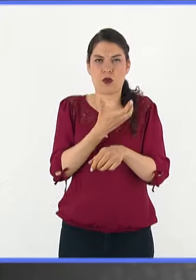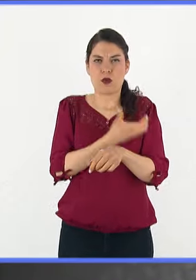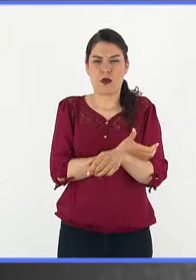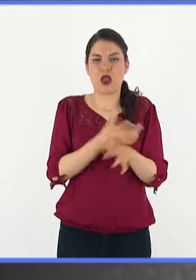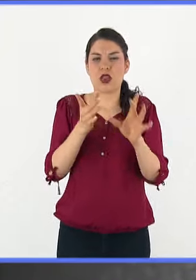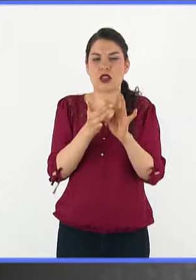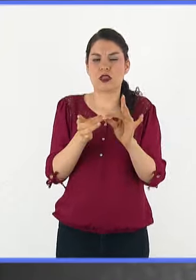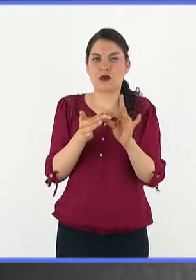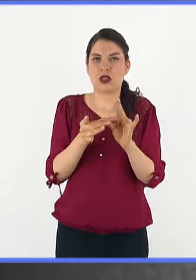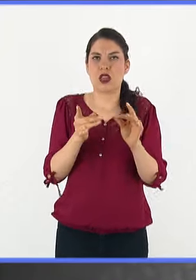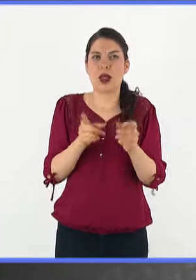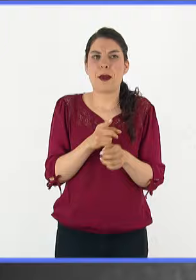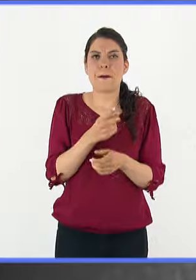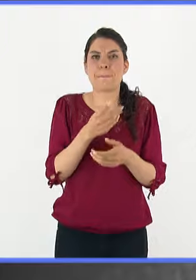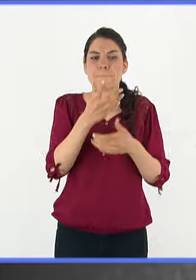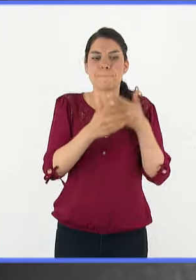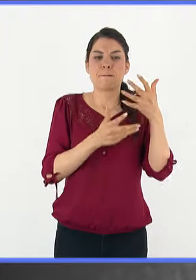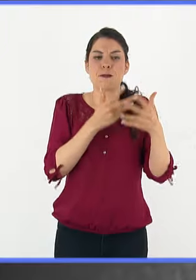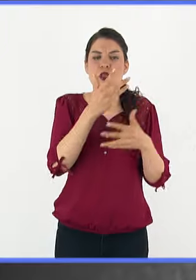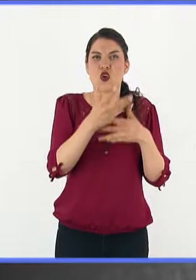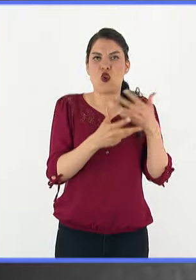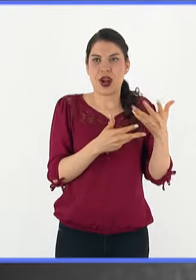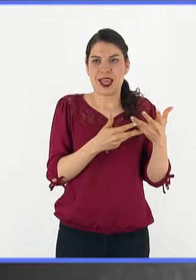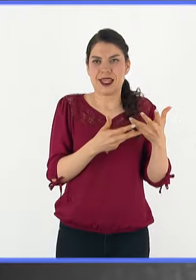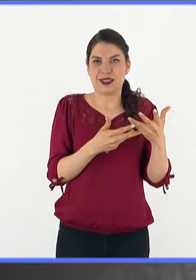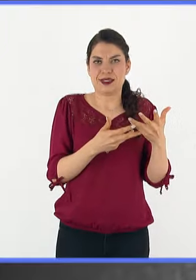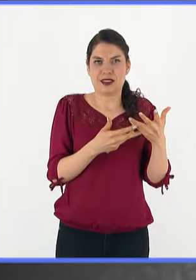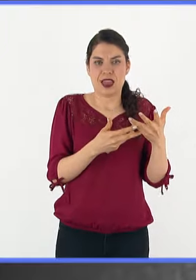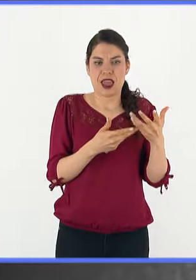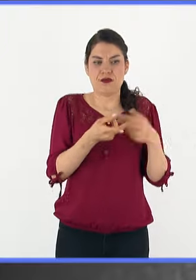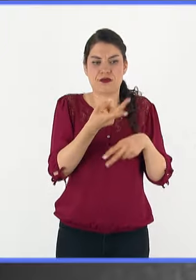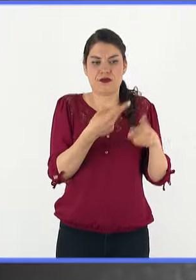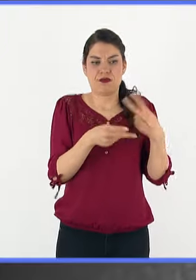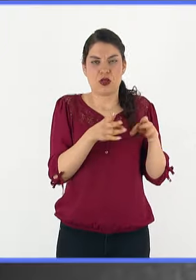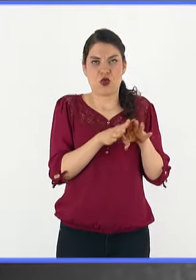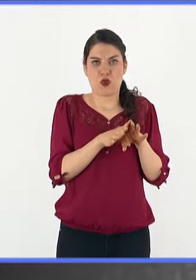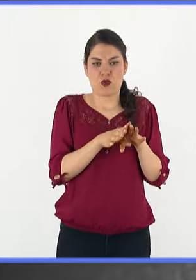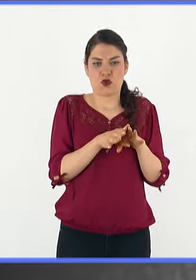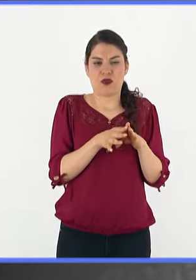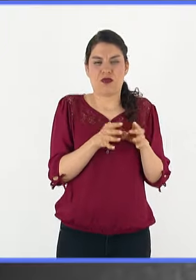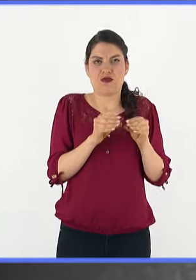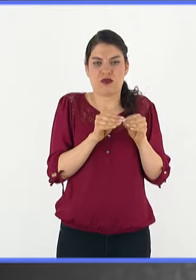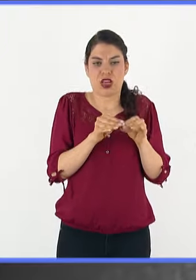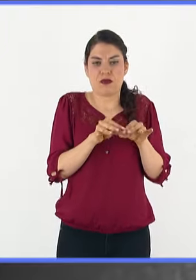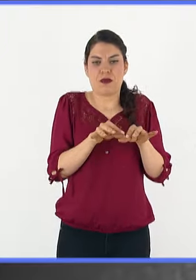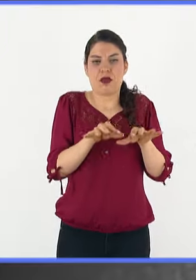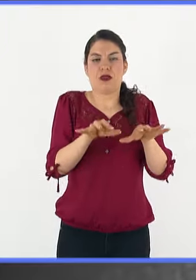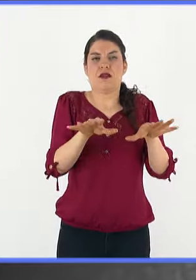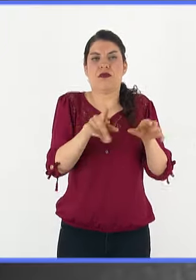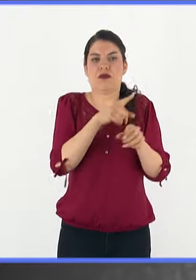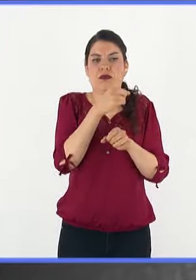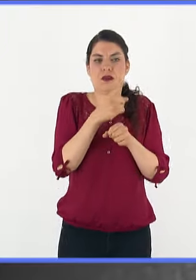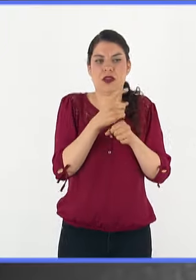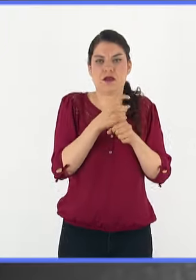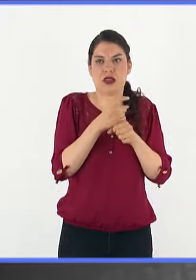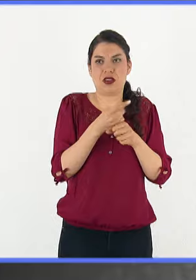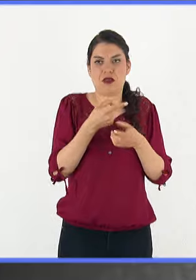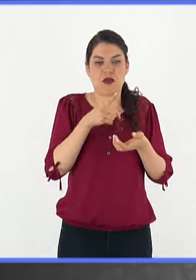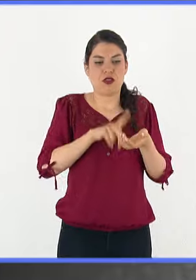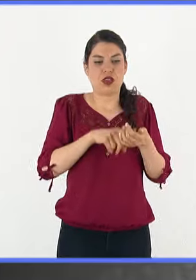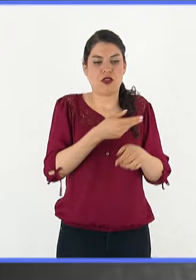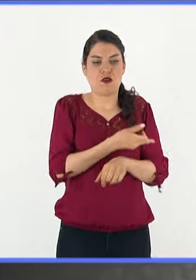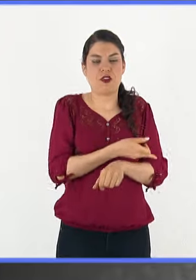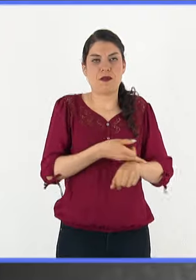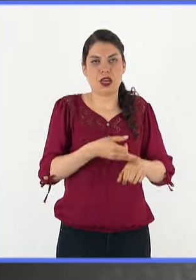los primeros ámbitos de la violencia decir como círculos excéntricos es decir del centro hacia afuera la primera pues es obviamente la violencia